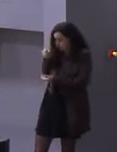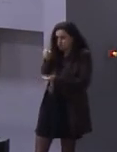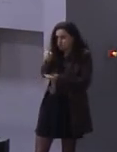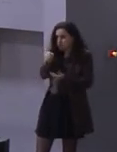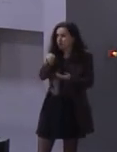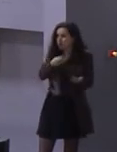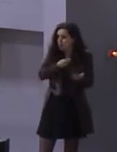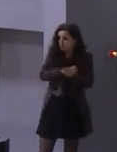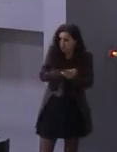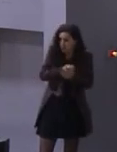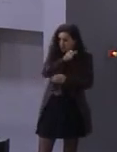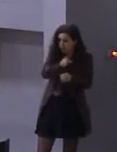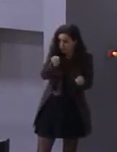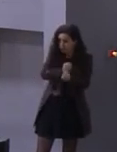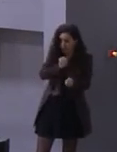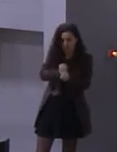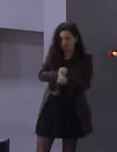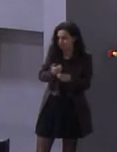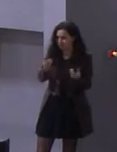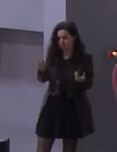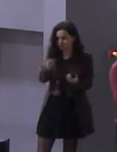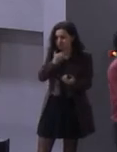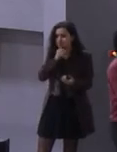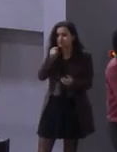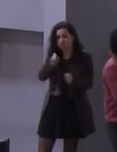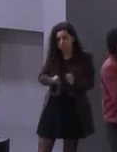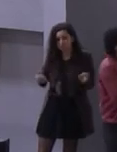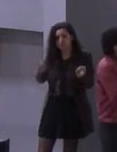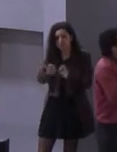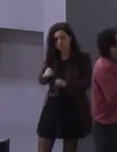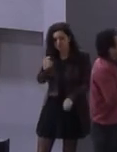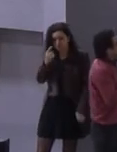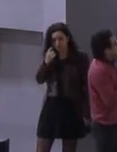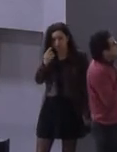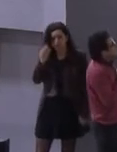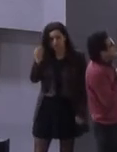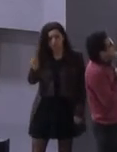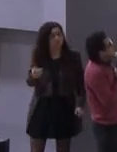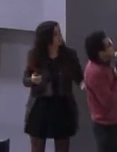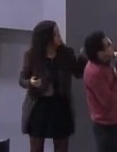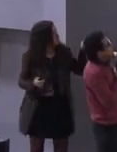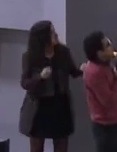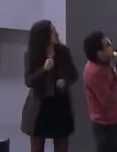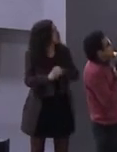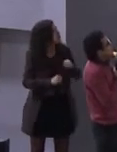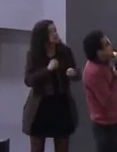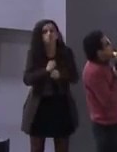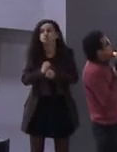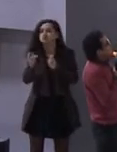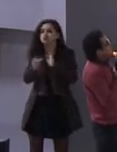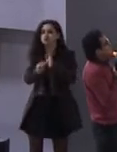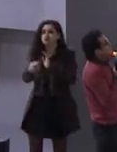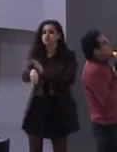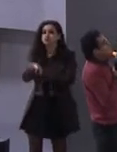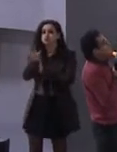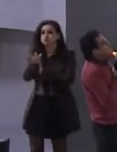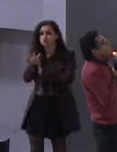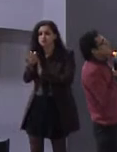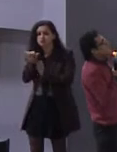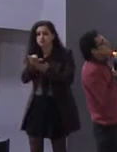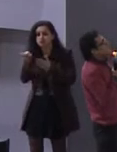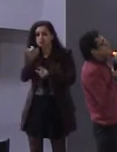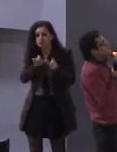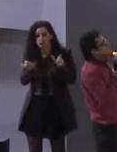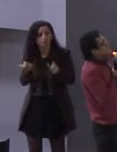personal. ¿Sí? Esto es muy importante tenerlo claro. Aquí está. Entonces, en el 2019, los gastos por personal son 90